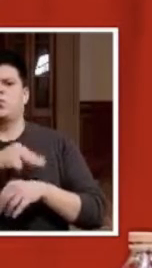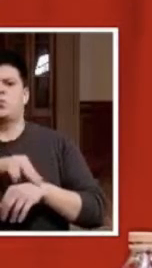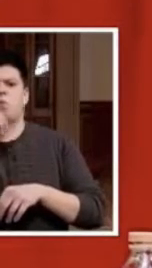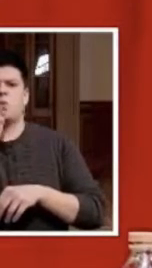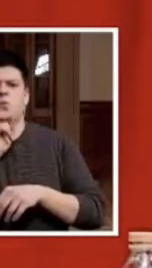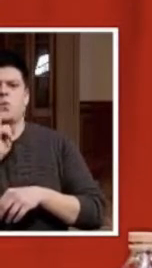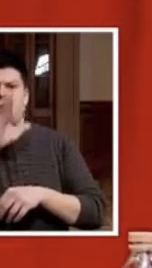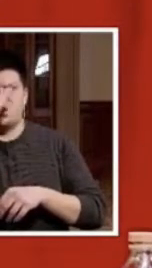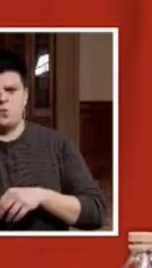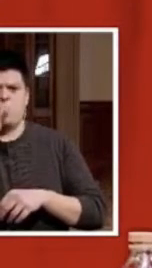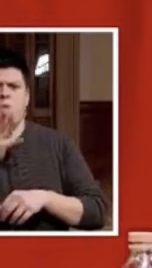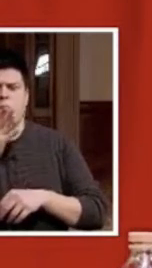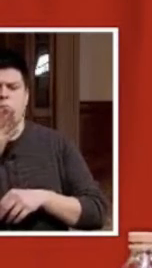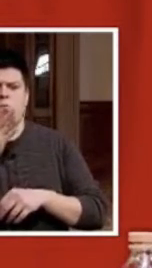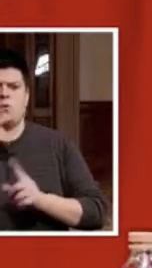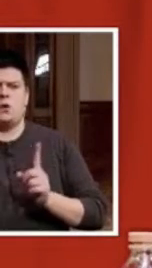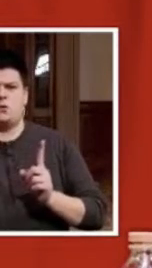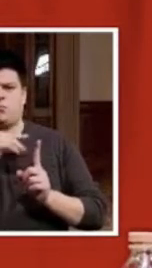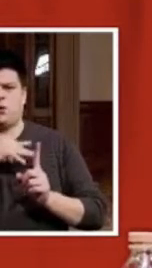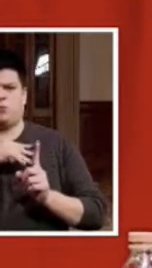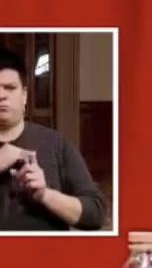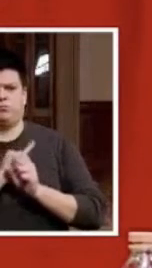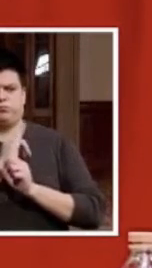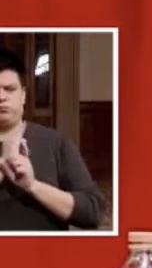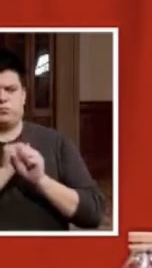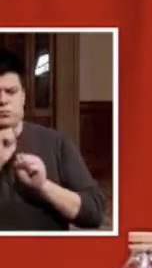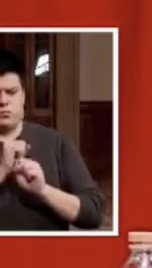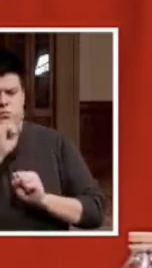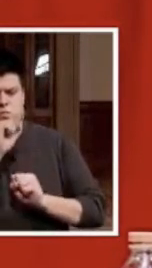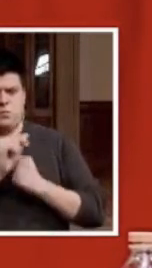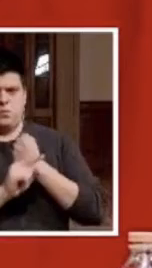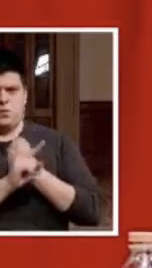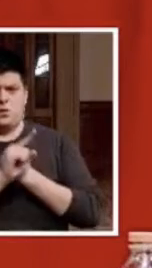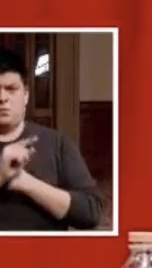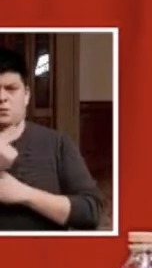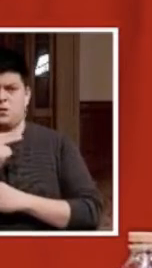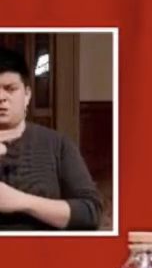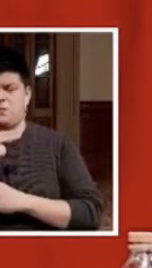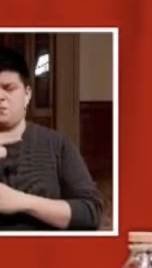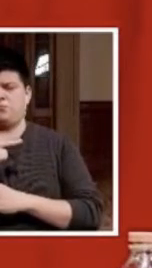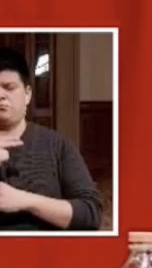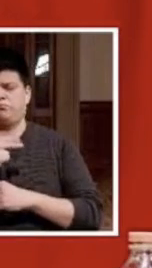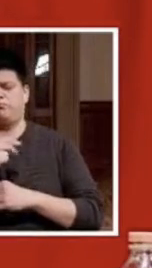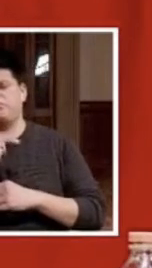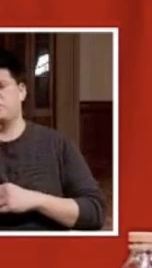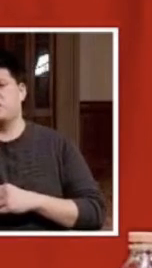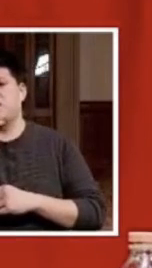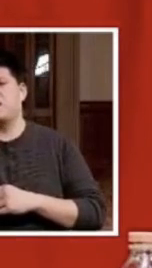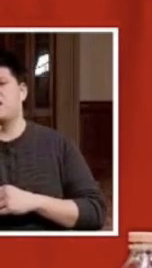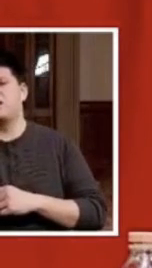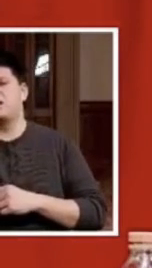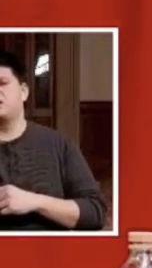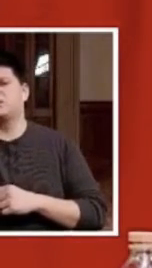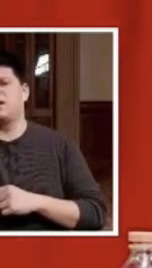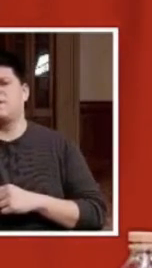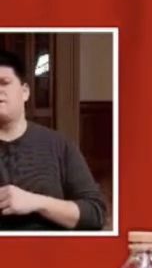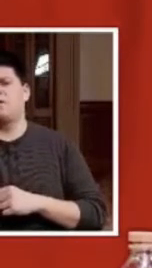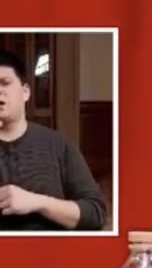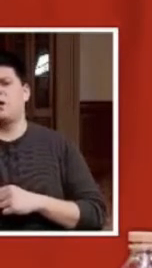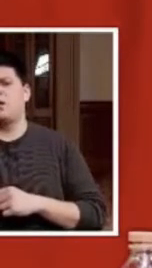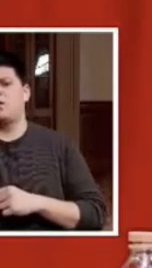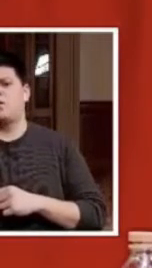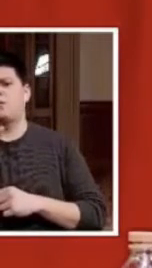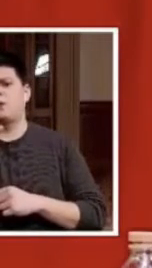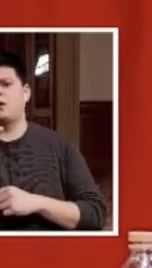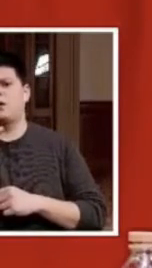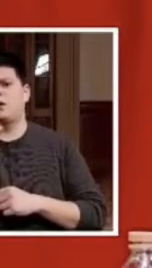Coahuila tiene un diagnóstico de encefalomielitis que se relaciona con